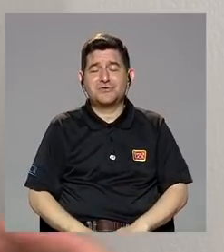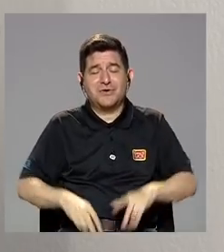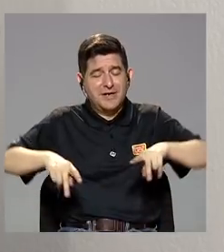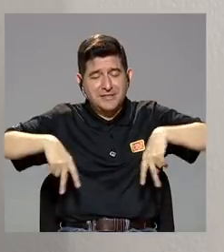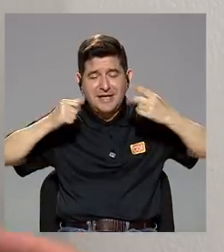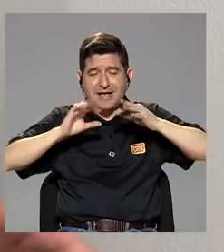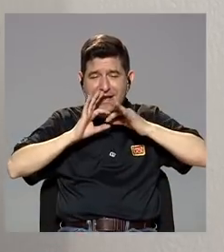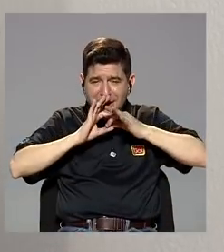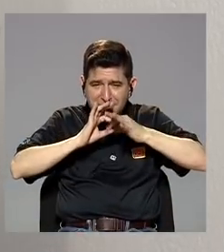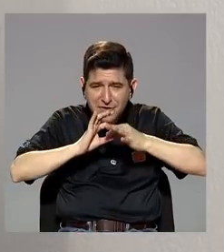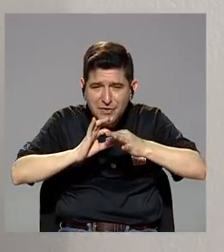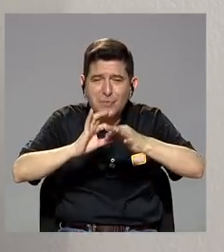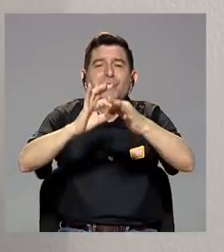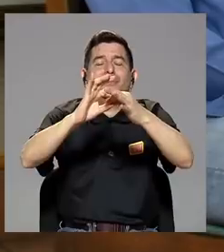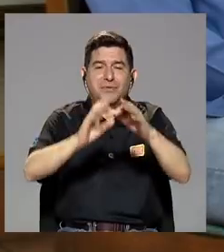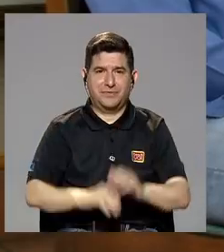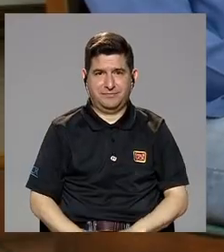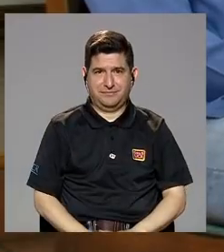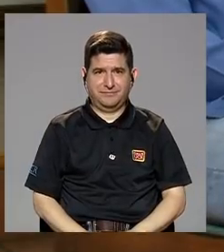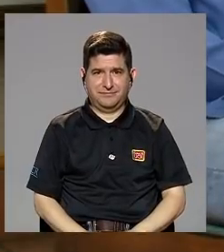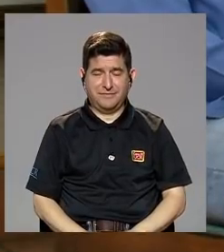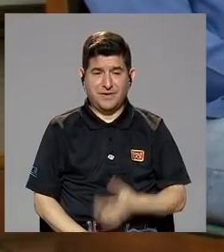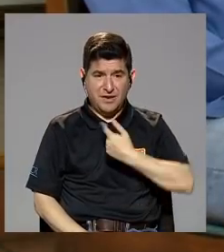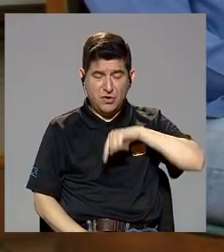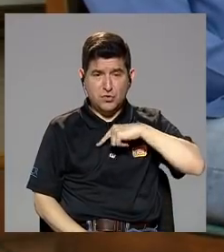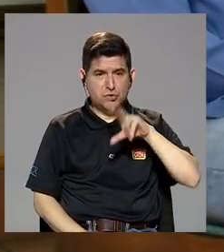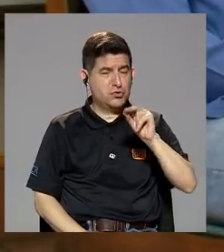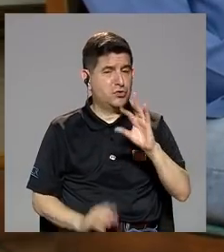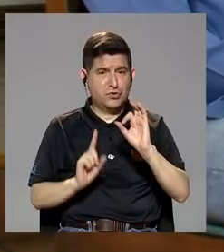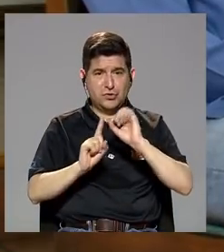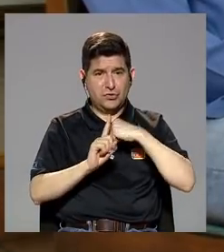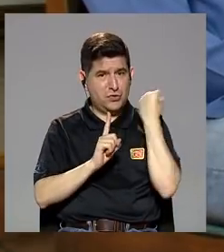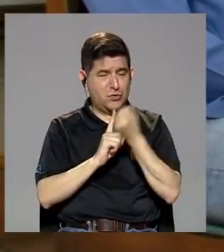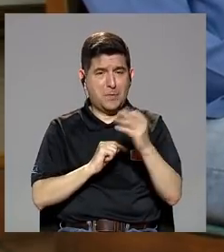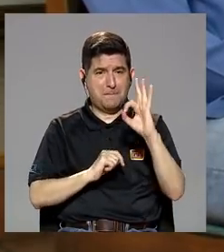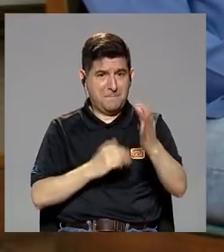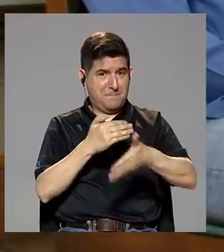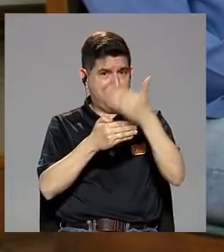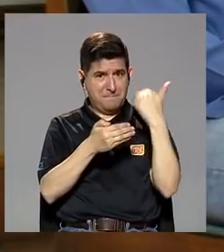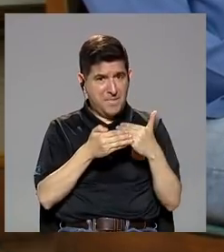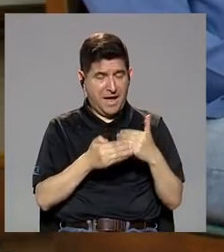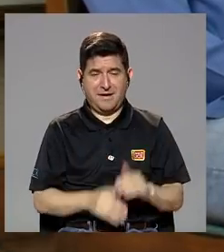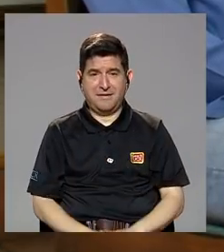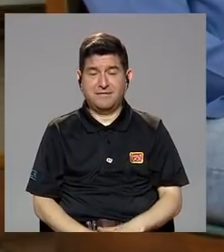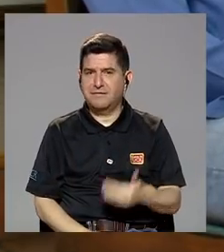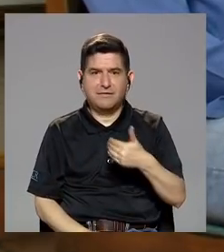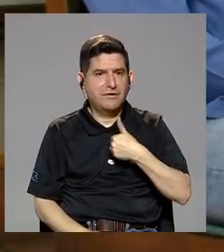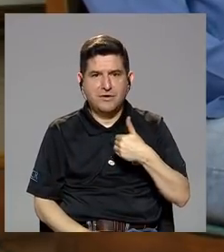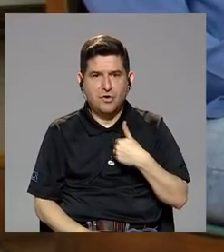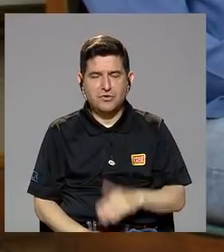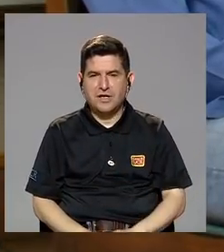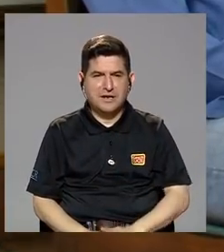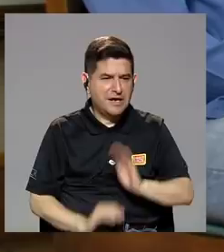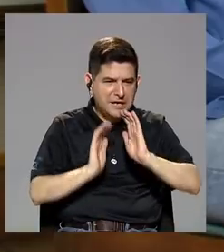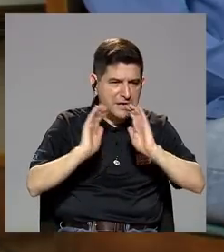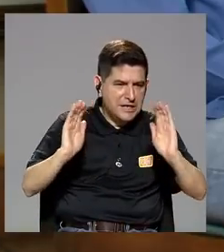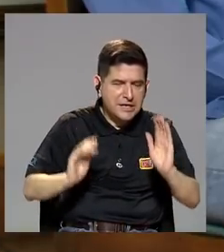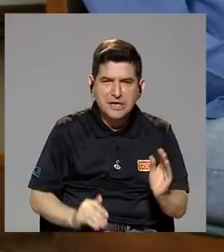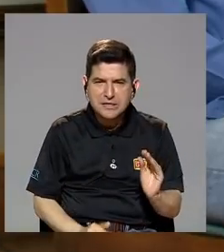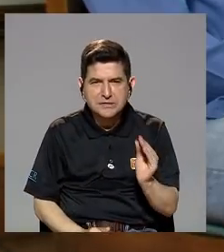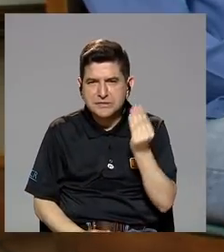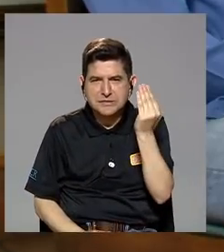tanto pero pero sí que no lo habíamos pasado muy bien por decir lo que gano no tuvimos una infancia y una adolescencia